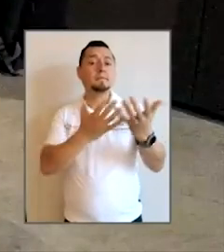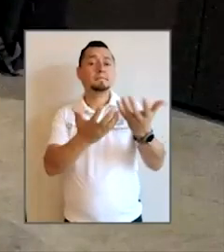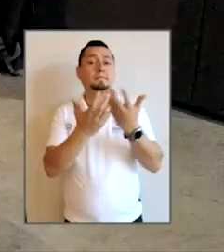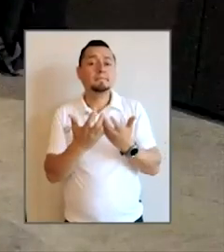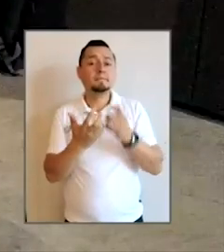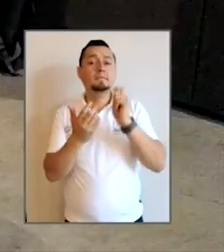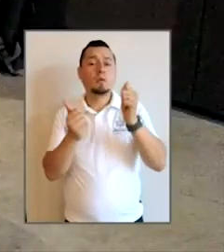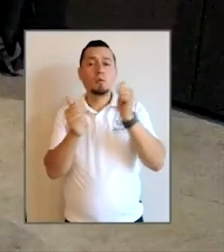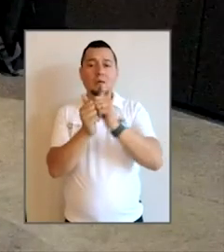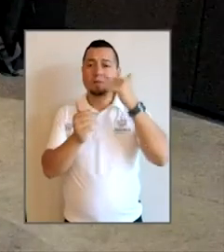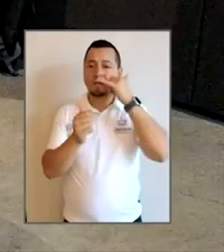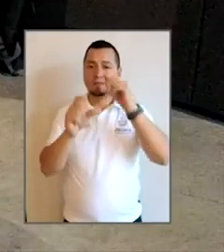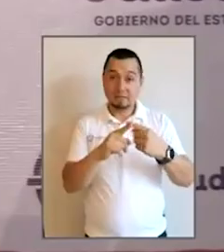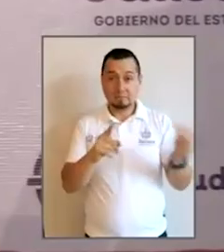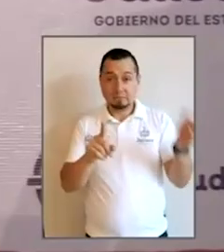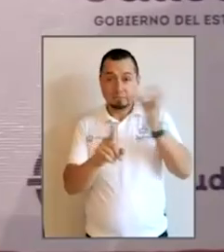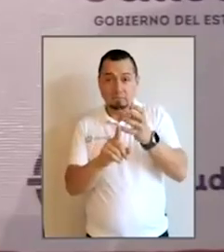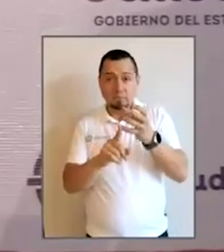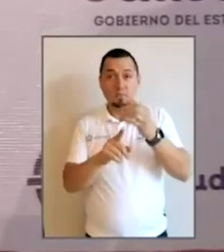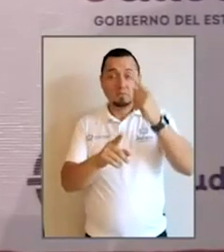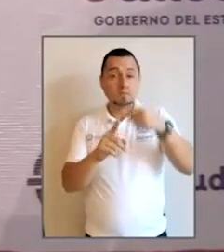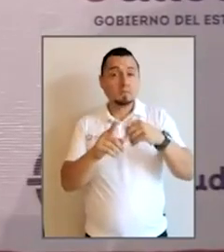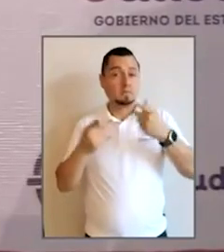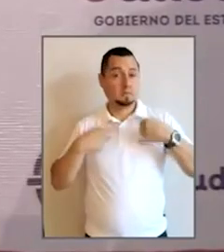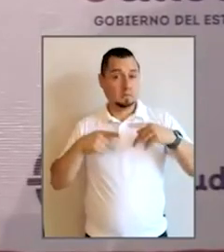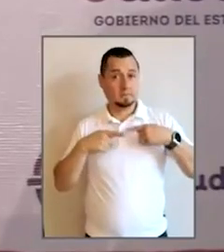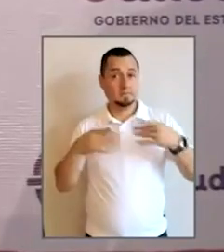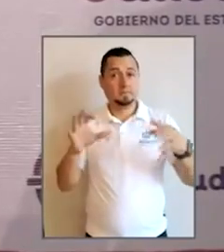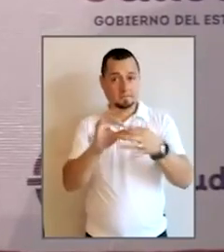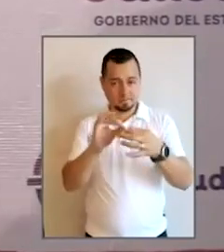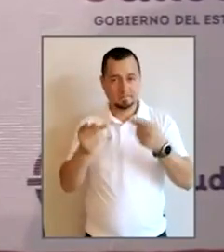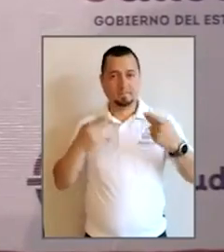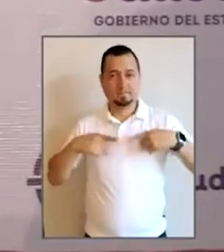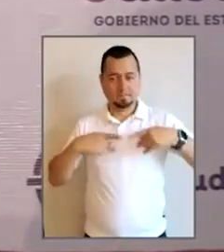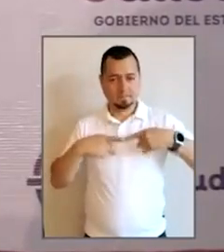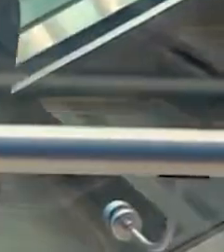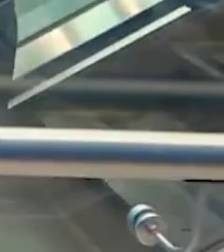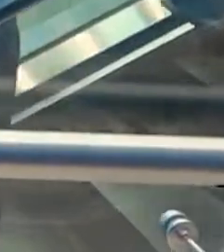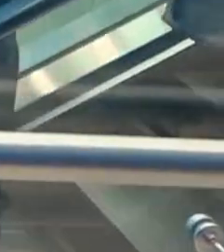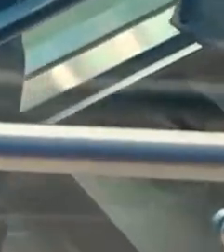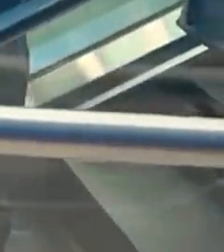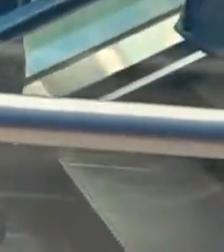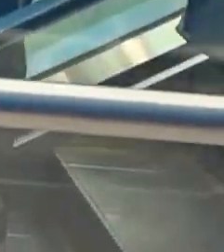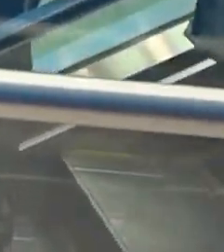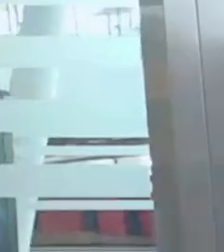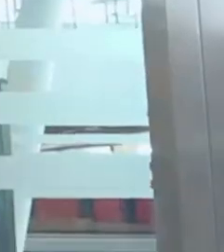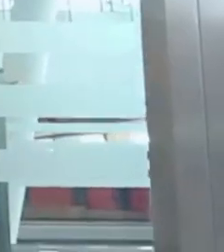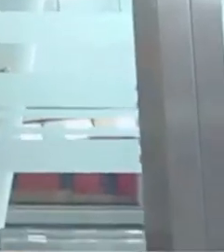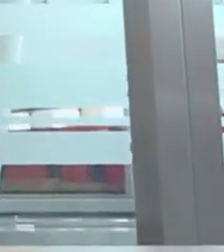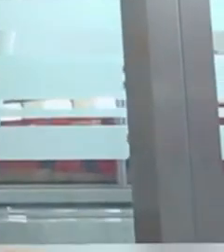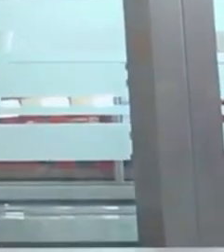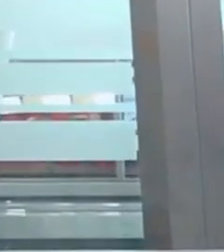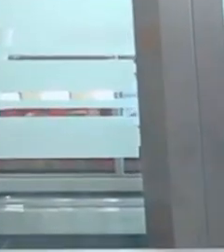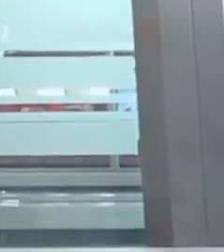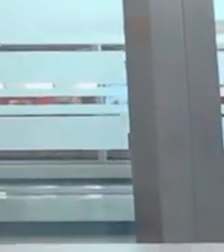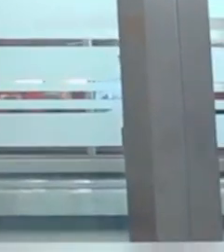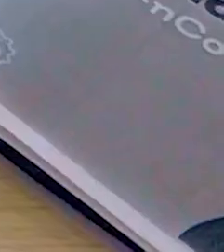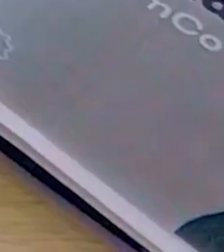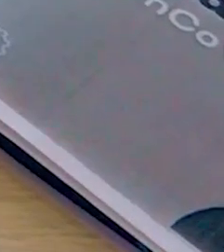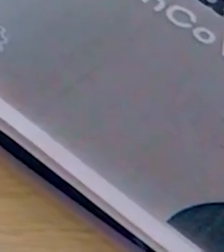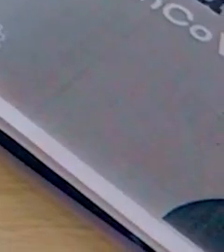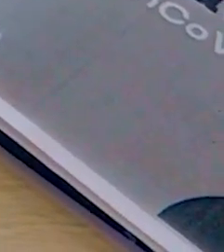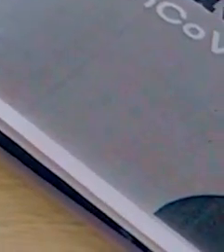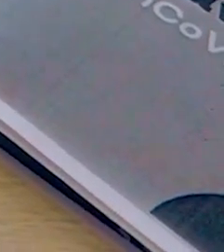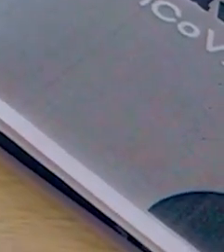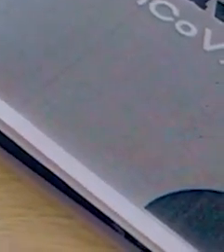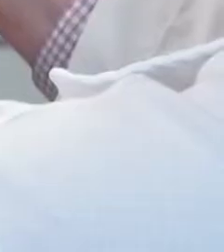el consejo de seguridad de salud en jalisco confirmó 18 nuevos casos de kobe 19 entre ellos dos portadores asintomáticos quienes se